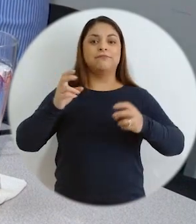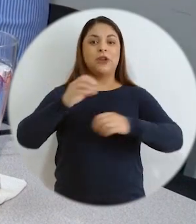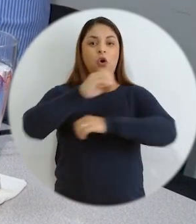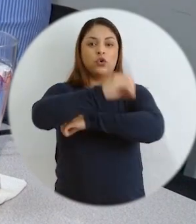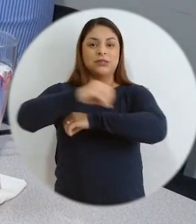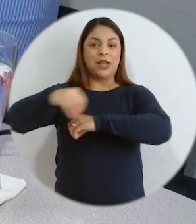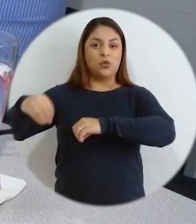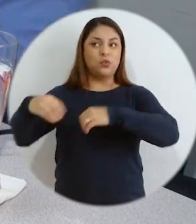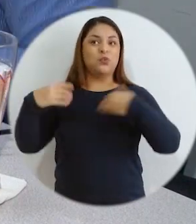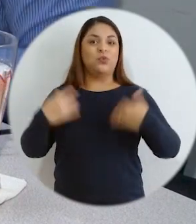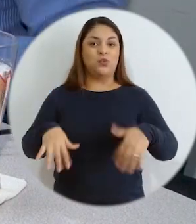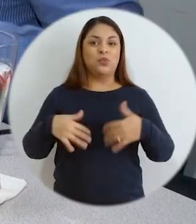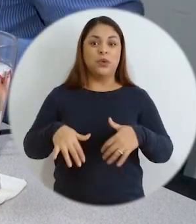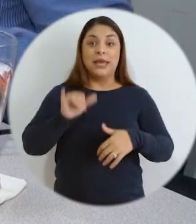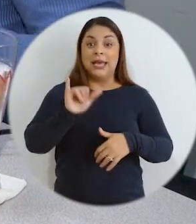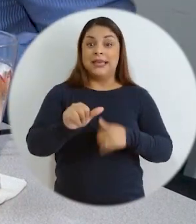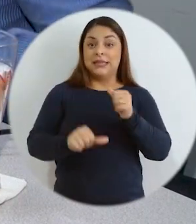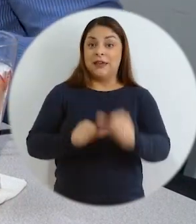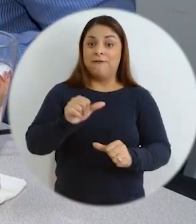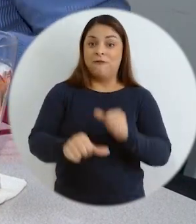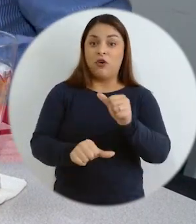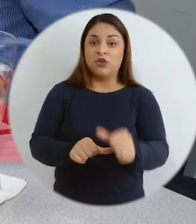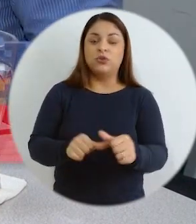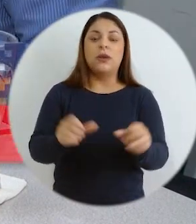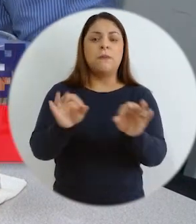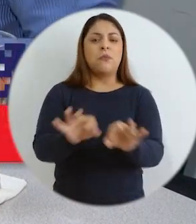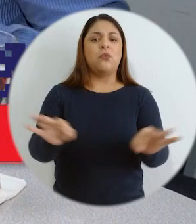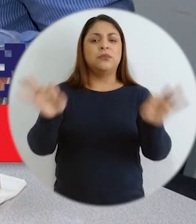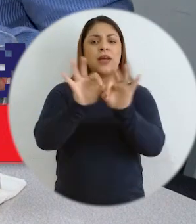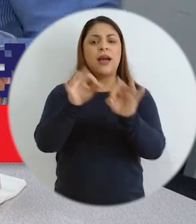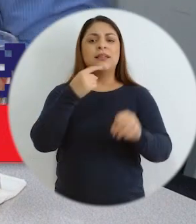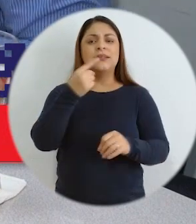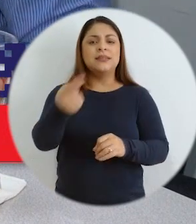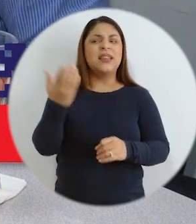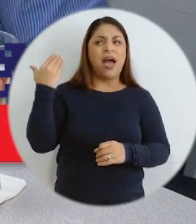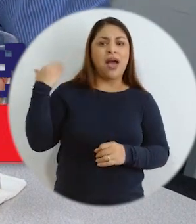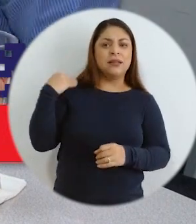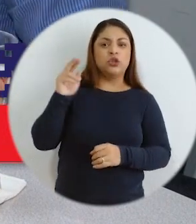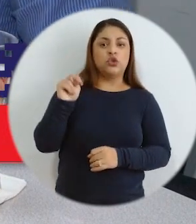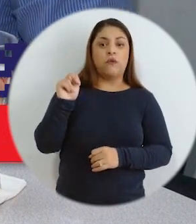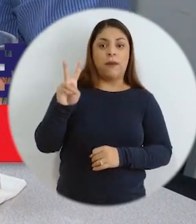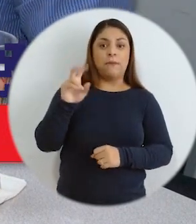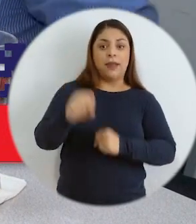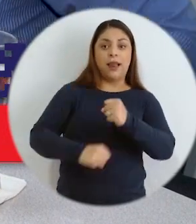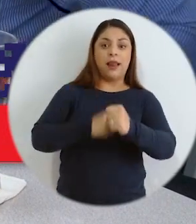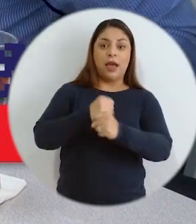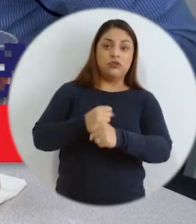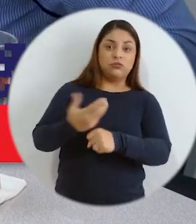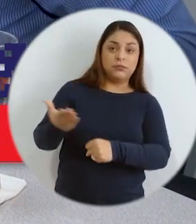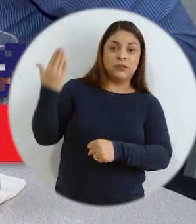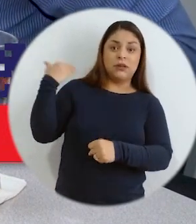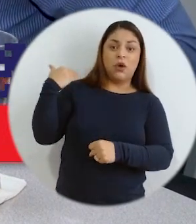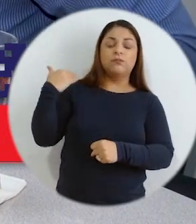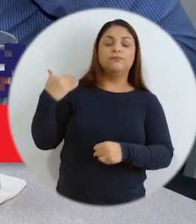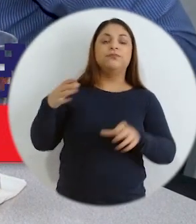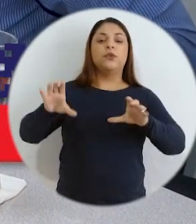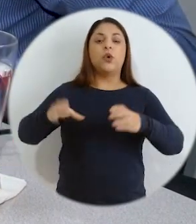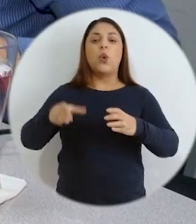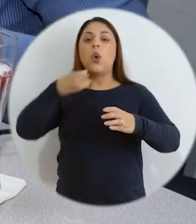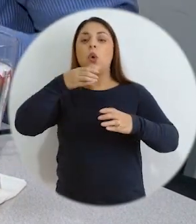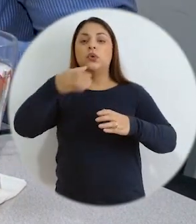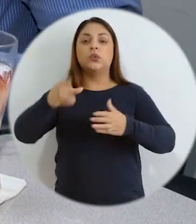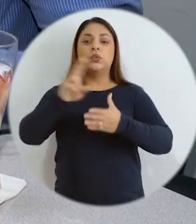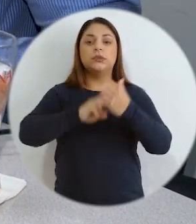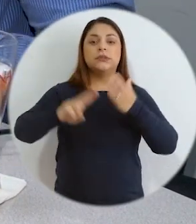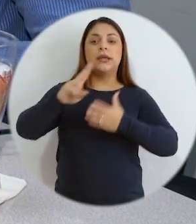responsabilidad. Totalmente, totalmente. A ese esfuerzo que estás mencionando, es importante también mencionar que en noviembre del año pasado, el